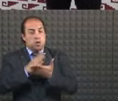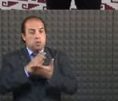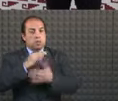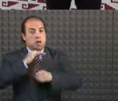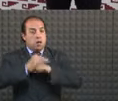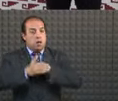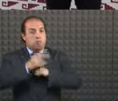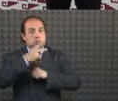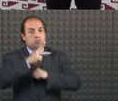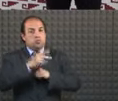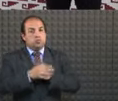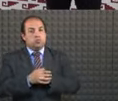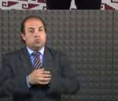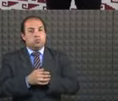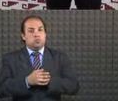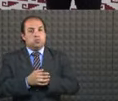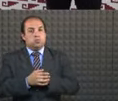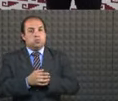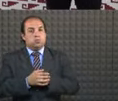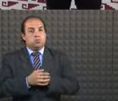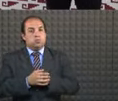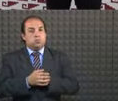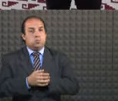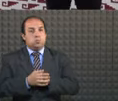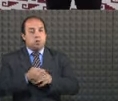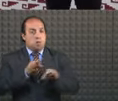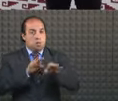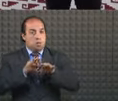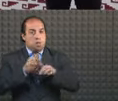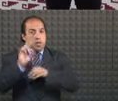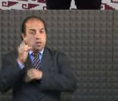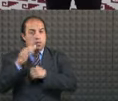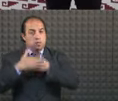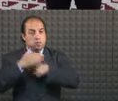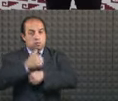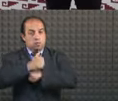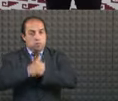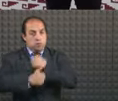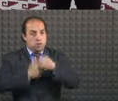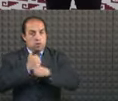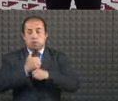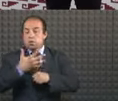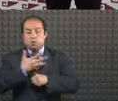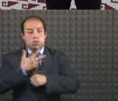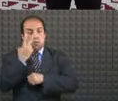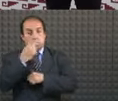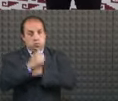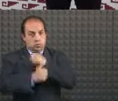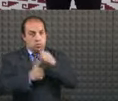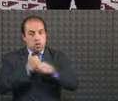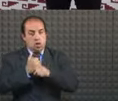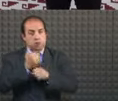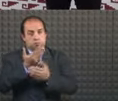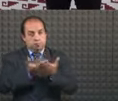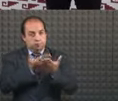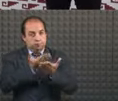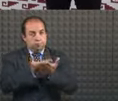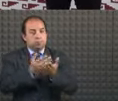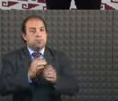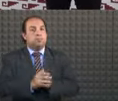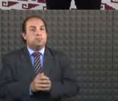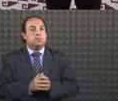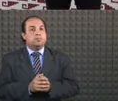periodo hasta diciembre del próximo año, ya no va a tener los 2 años que se habían propuesto